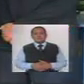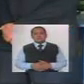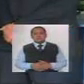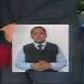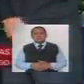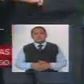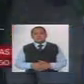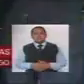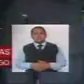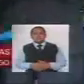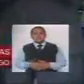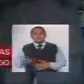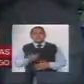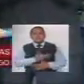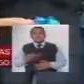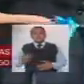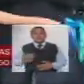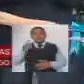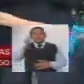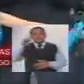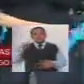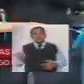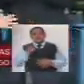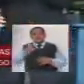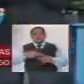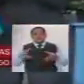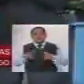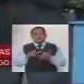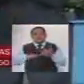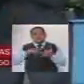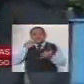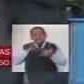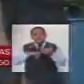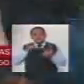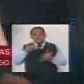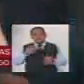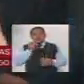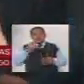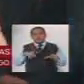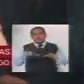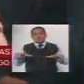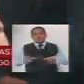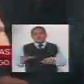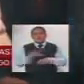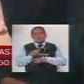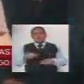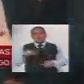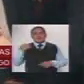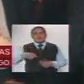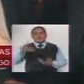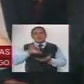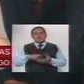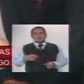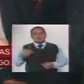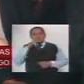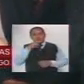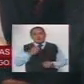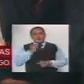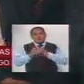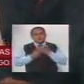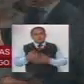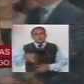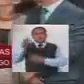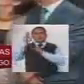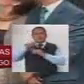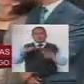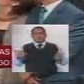en presidió la inauguración del primer sol joven en el distrito de Lince la alcaldesa de Lima Susana villarán dio un breve